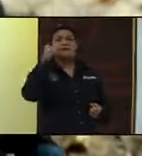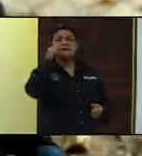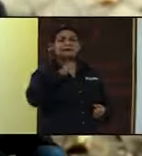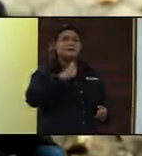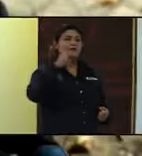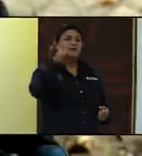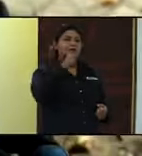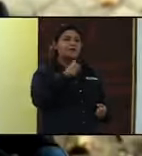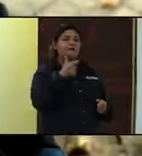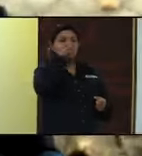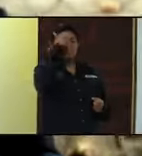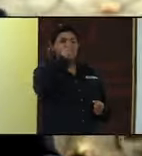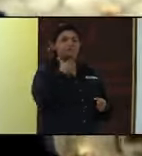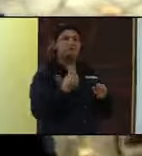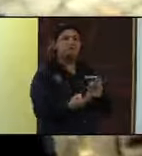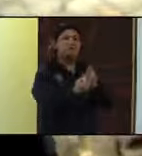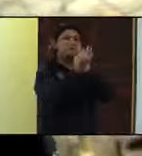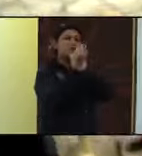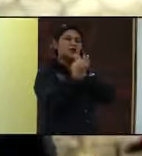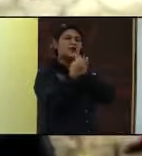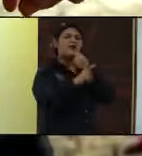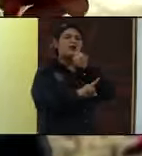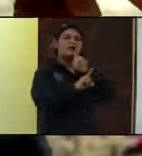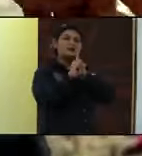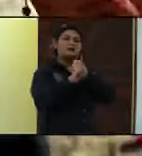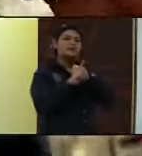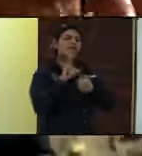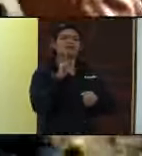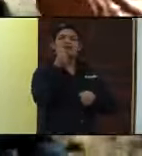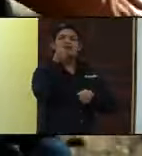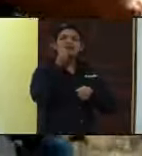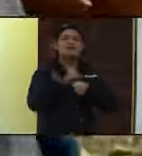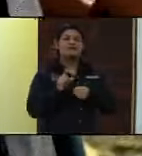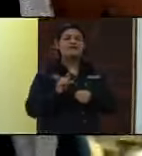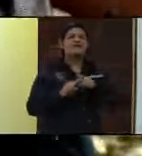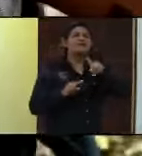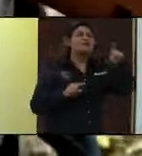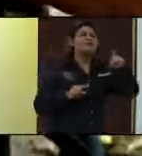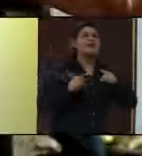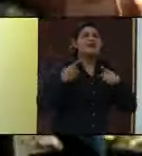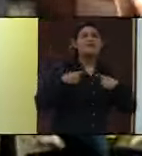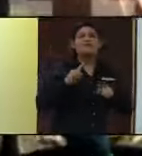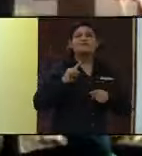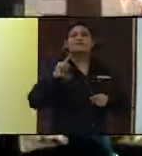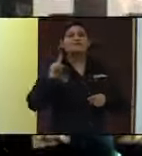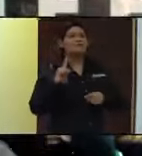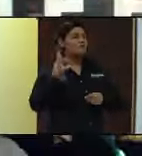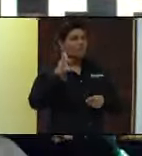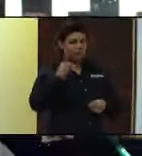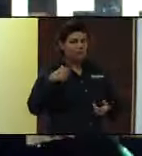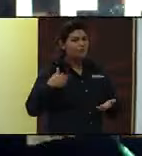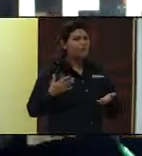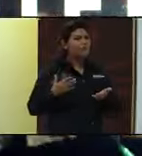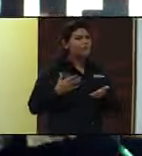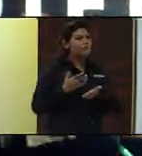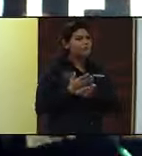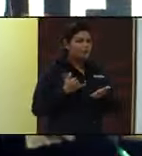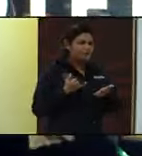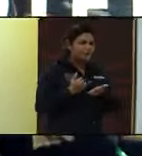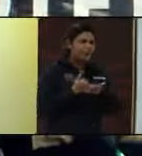siempre da la cara a los problemas. No manda al secretario del ayuntamiento ni manda a nadie, va personalmente a